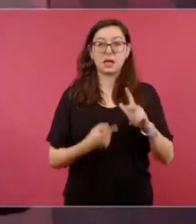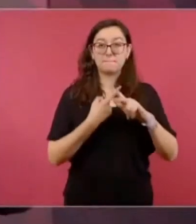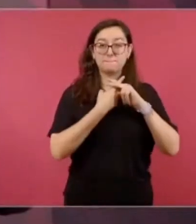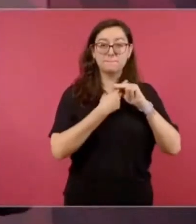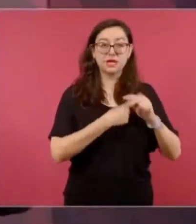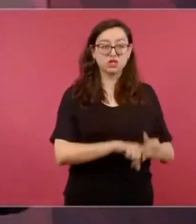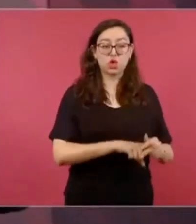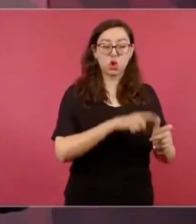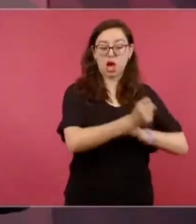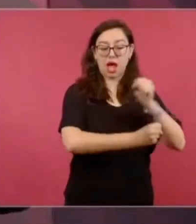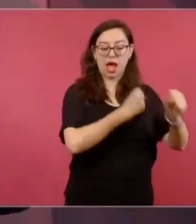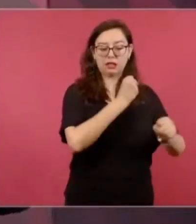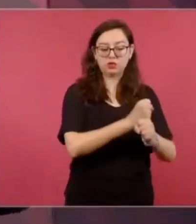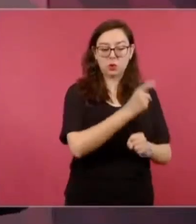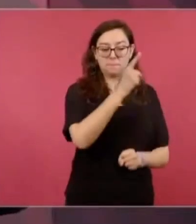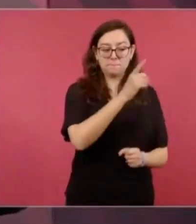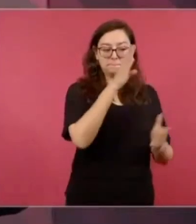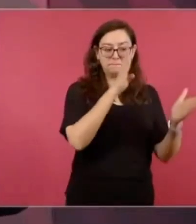1983,